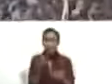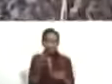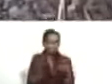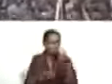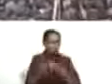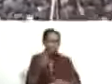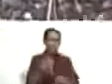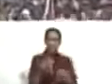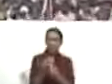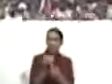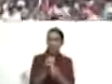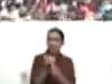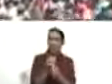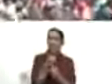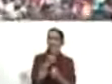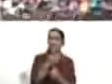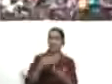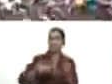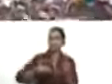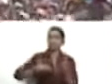de generación de riqueza